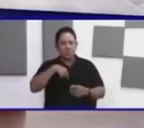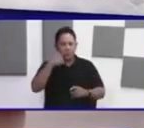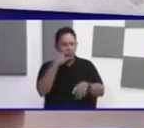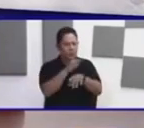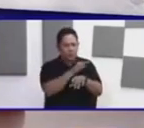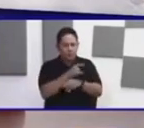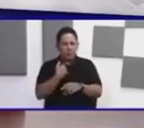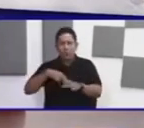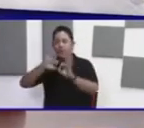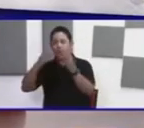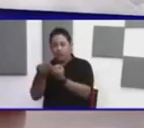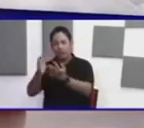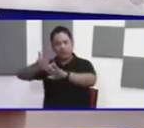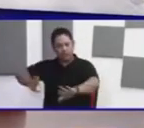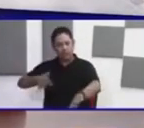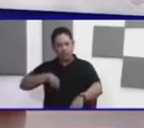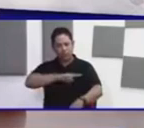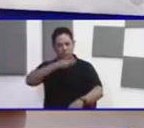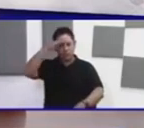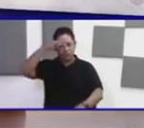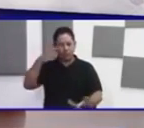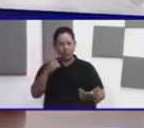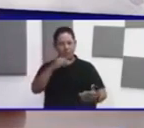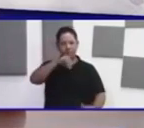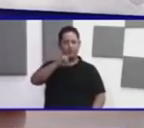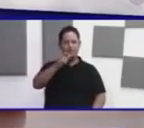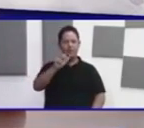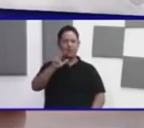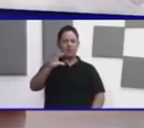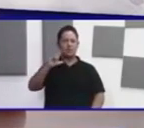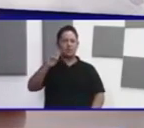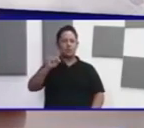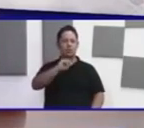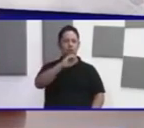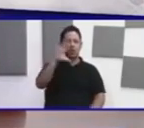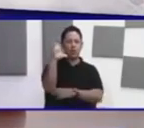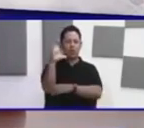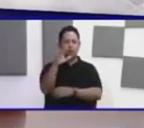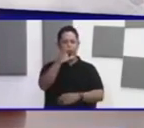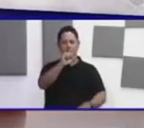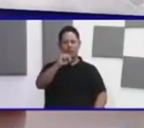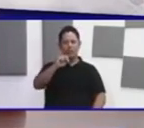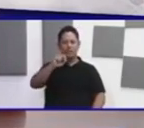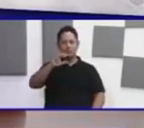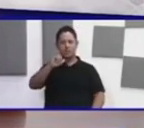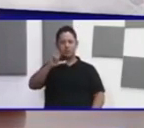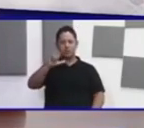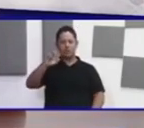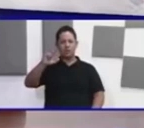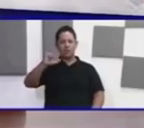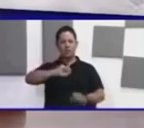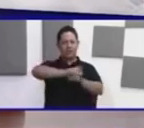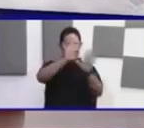familias que estamos pendientes con la Policía, Migración Colombia, Cancillería, de aclarar cuál es la situación que